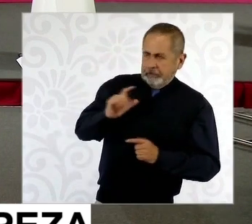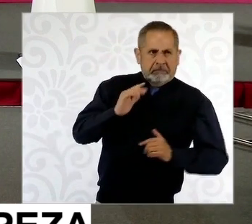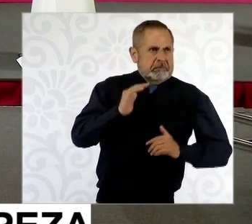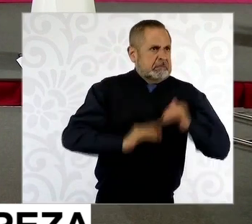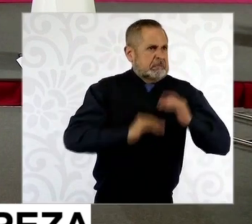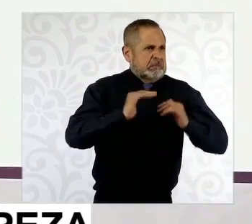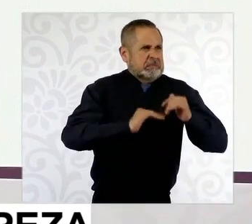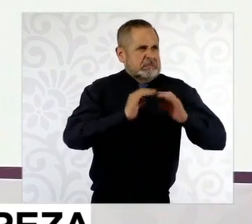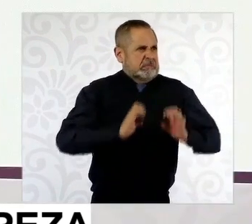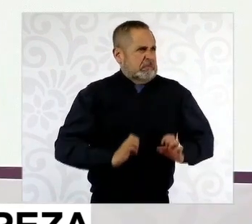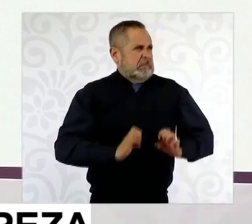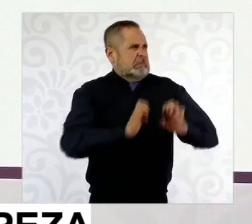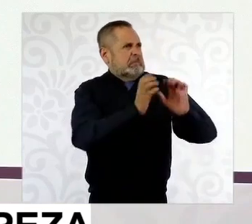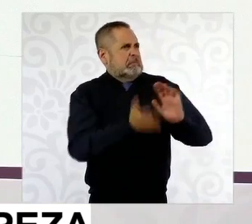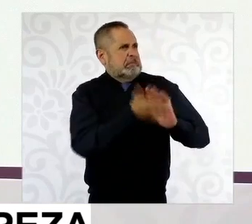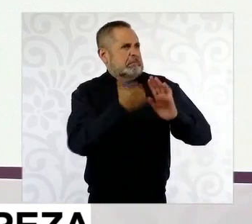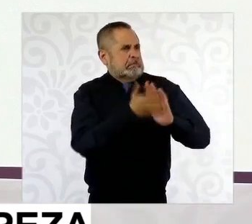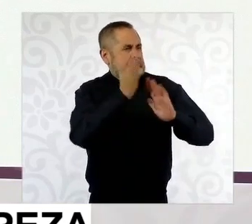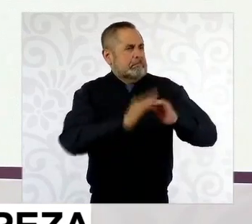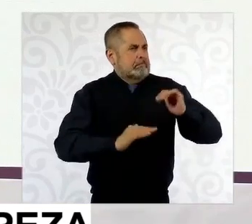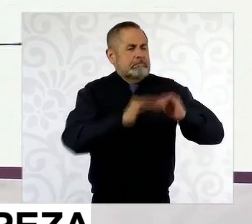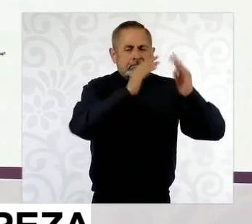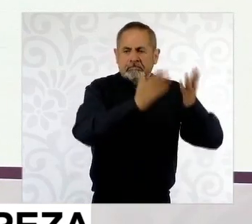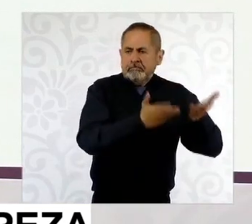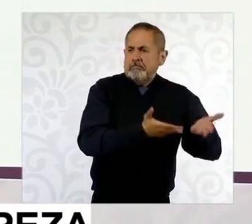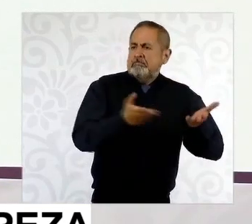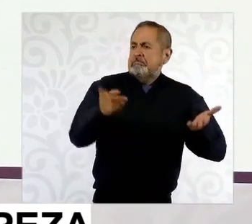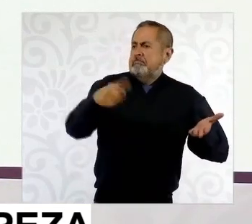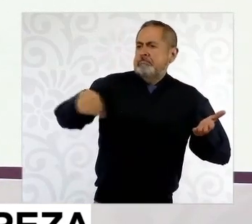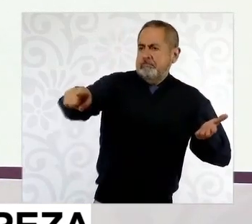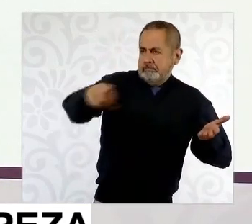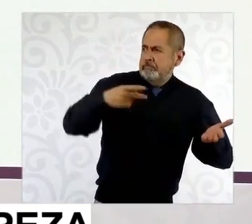vivienda para que construyan vivienda para los trabajadores.